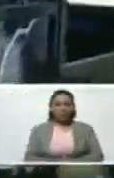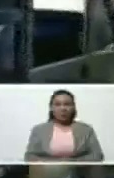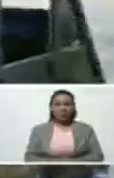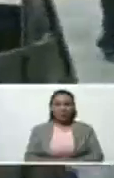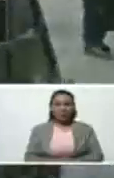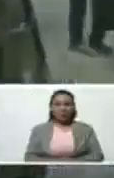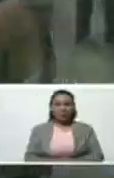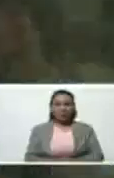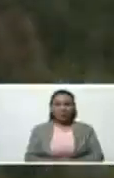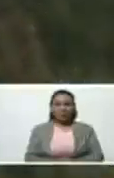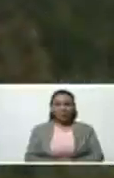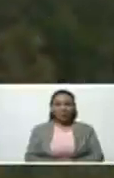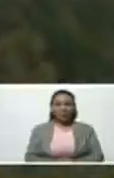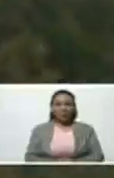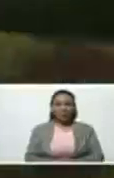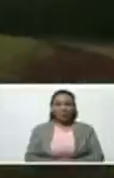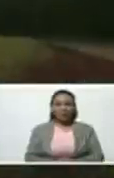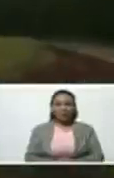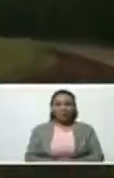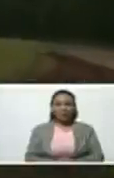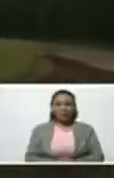por aquí les digo.